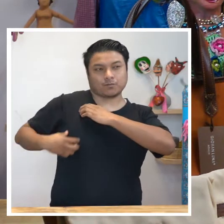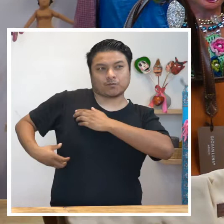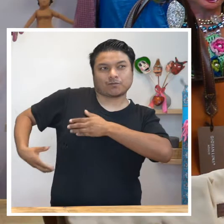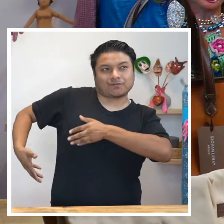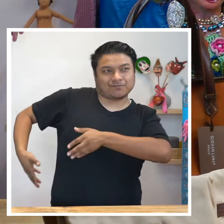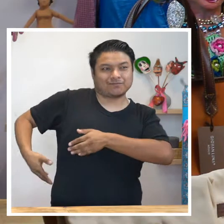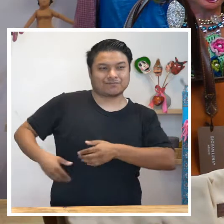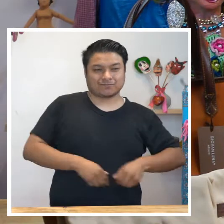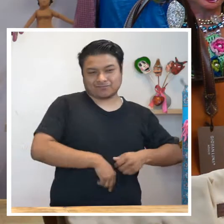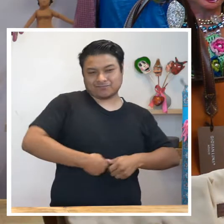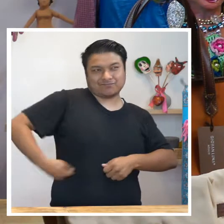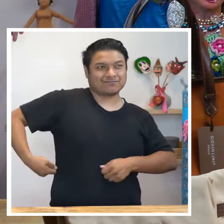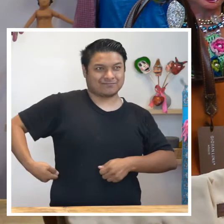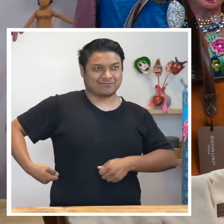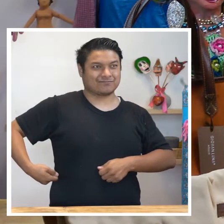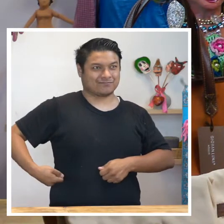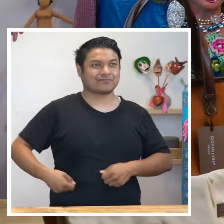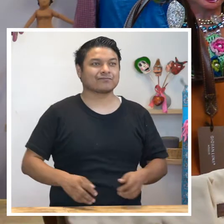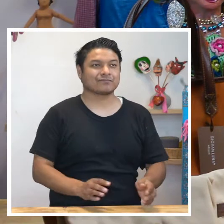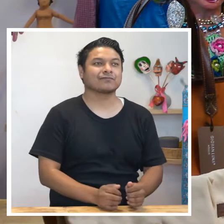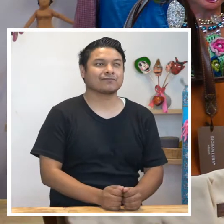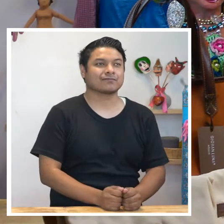de involucrarte en todo esto es que